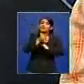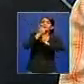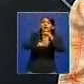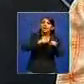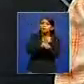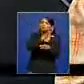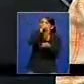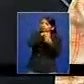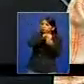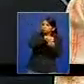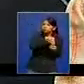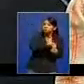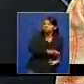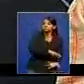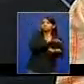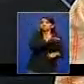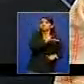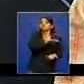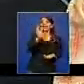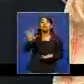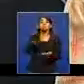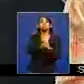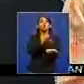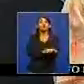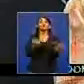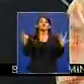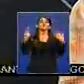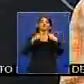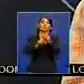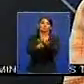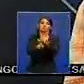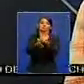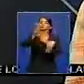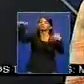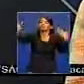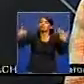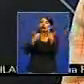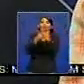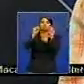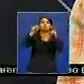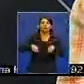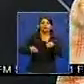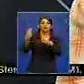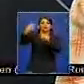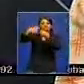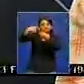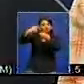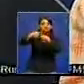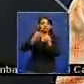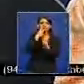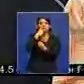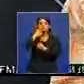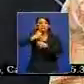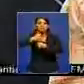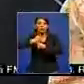como tal. Y por supuesto tiene que ser un proyecto inclusivo, en donde absolutamente todos los trabajadores que van